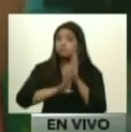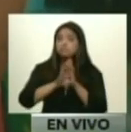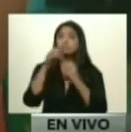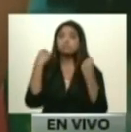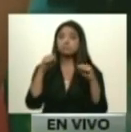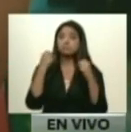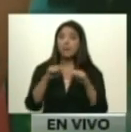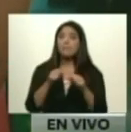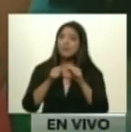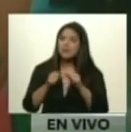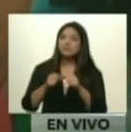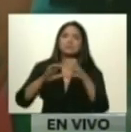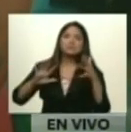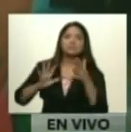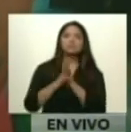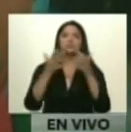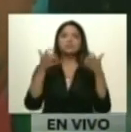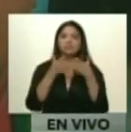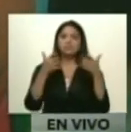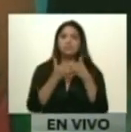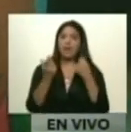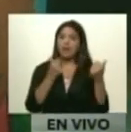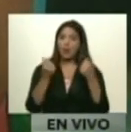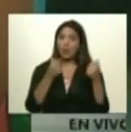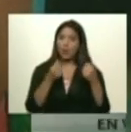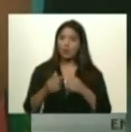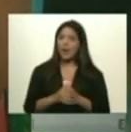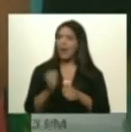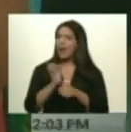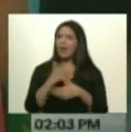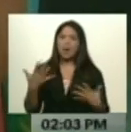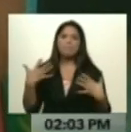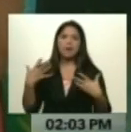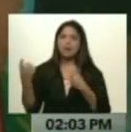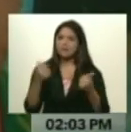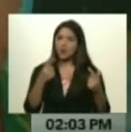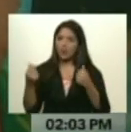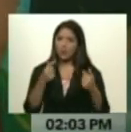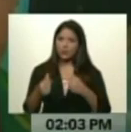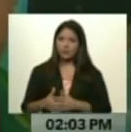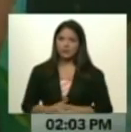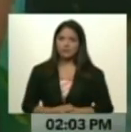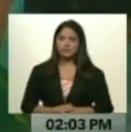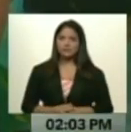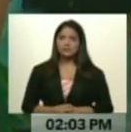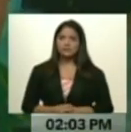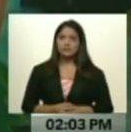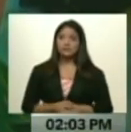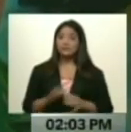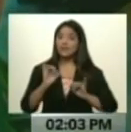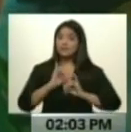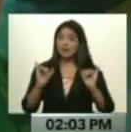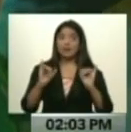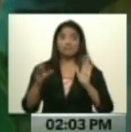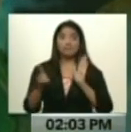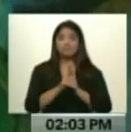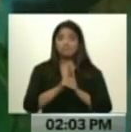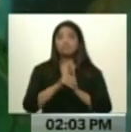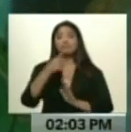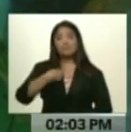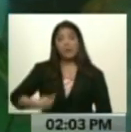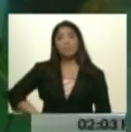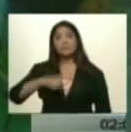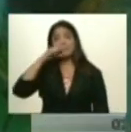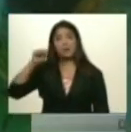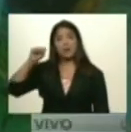haciendo frente a la guerra económica, a la emergencia económica ya declarada por el presidente